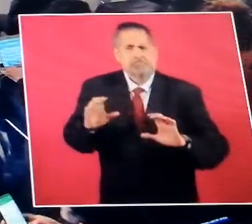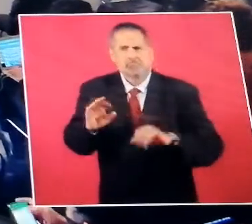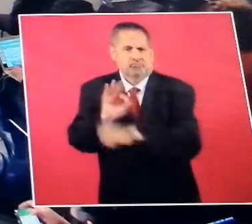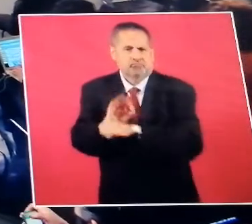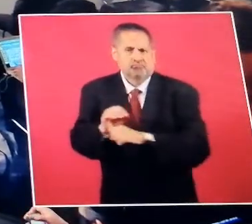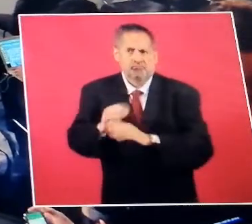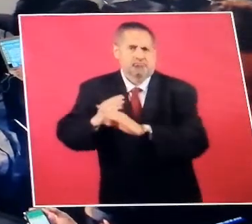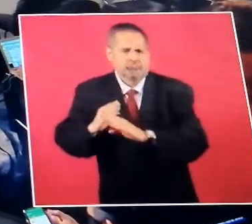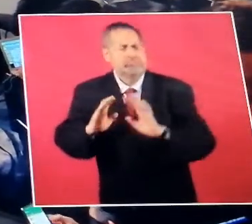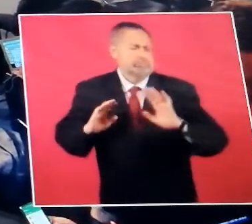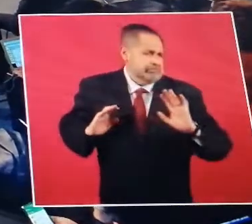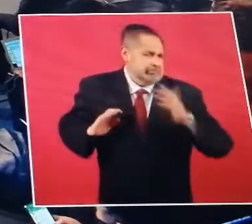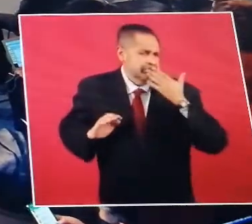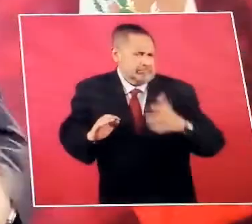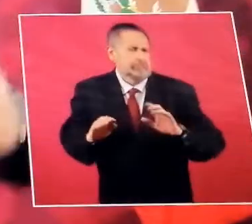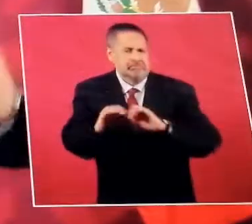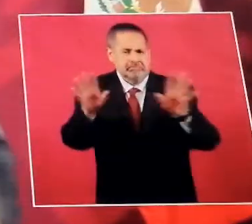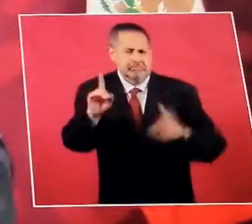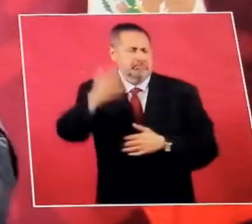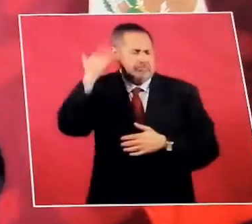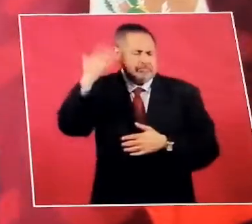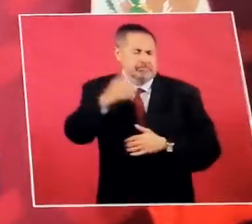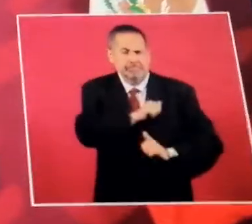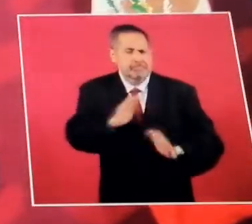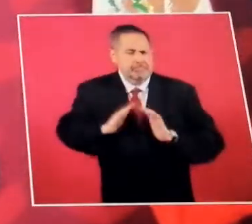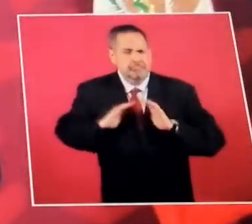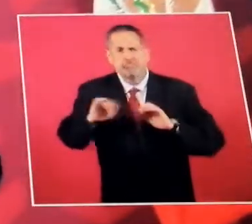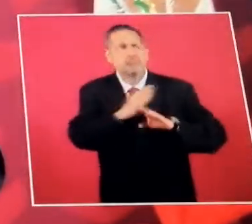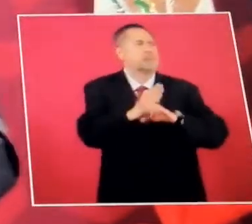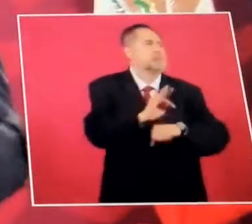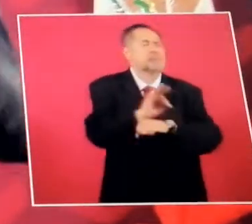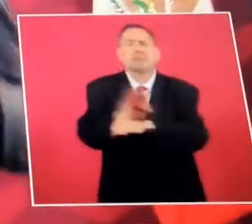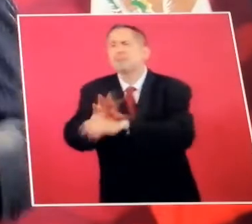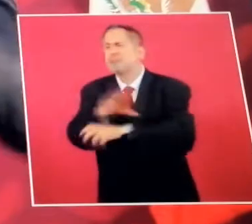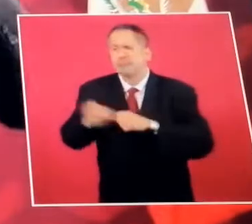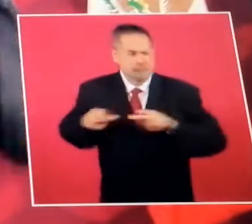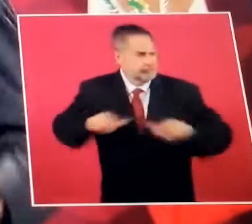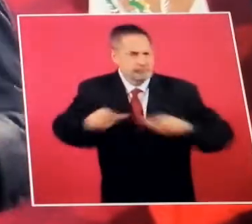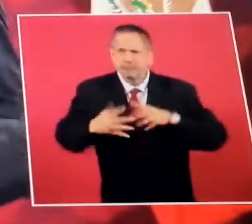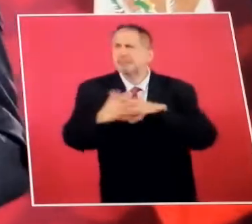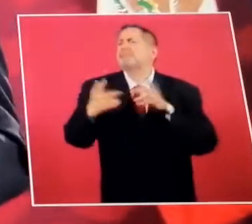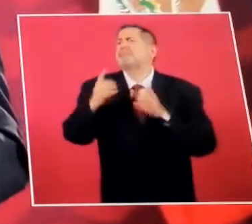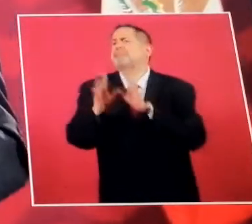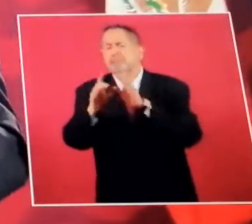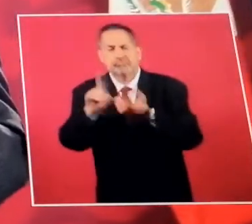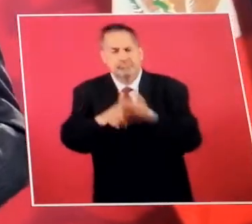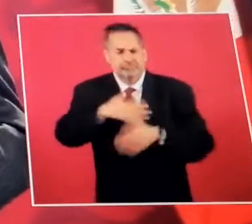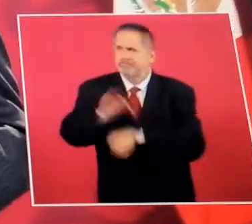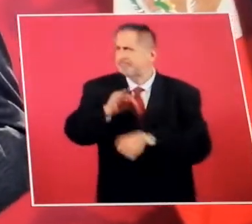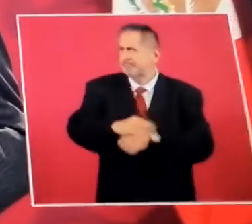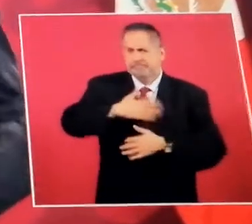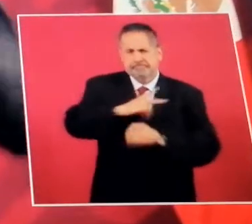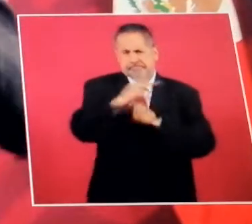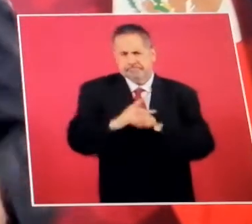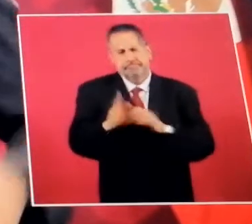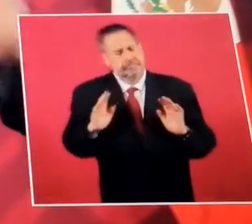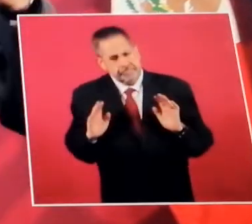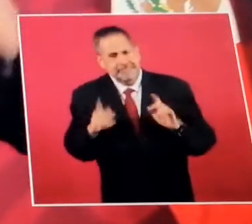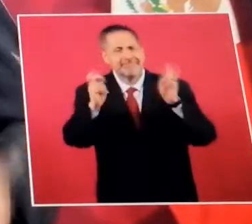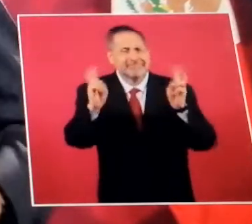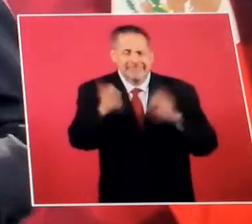Pues claro que necesitamos prepararnos para la defensa de nuestro territorio. Por eso